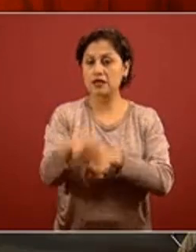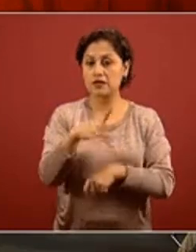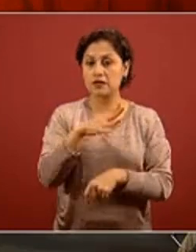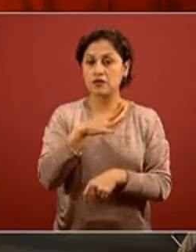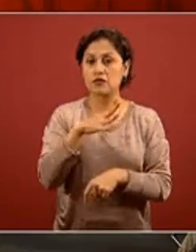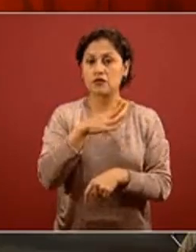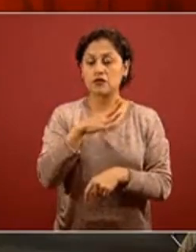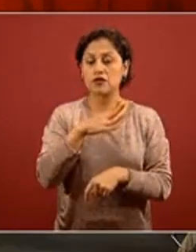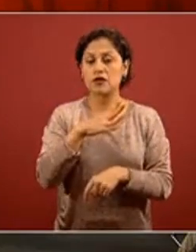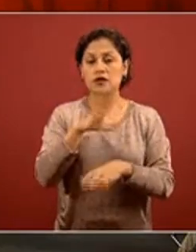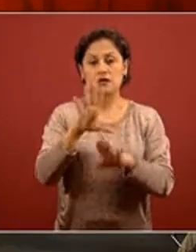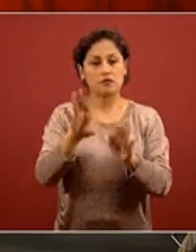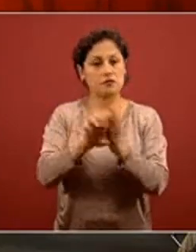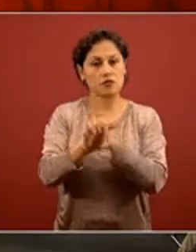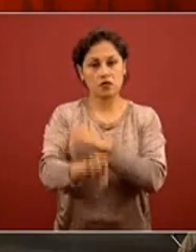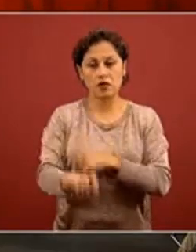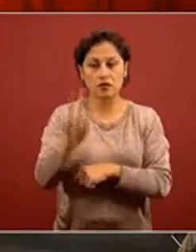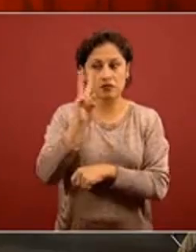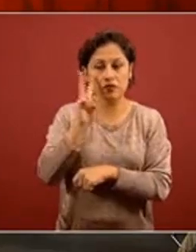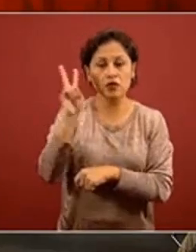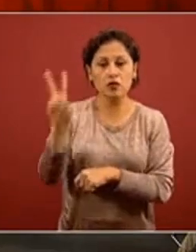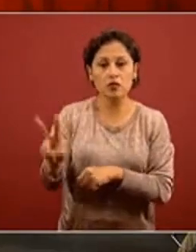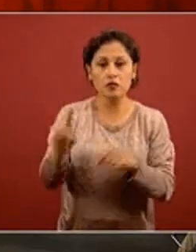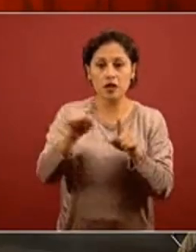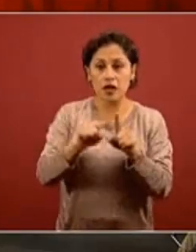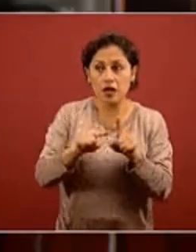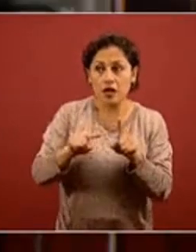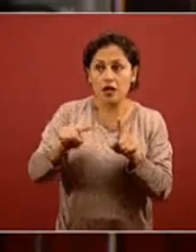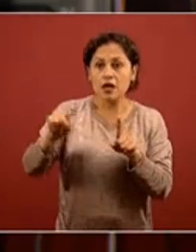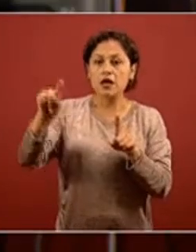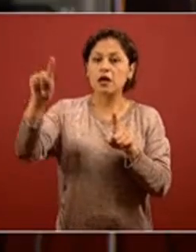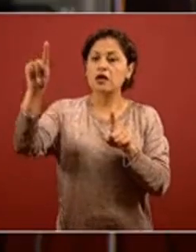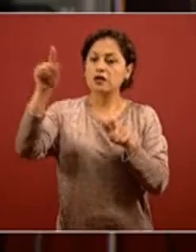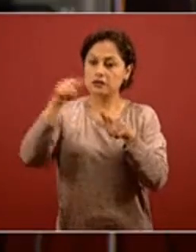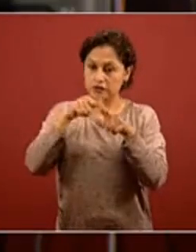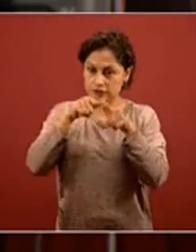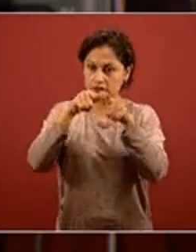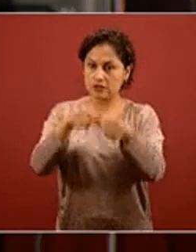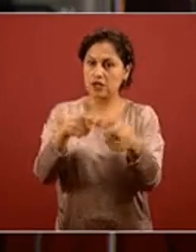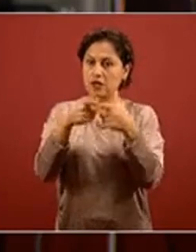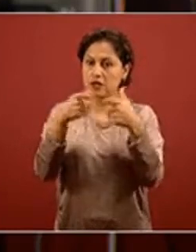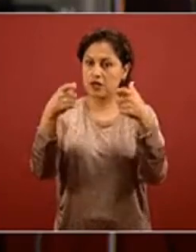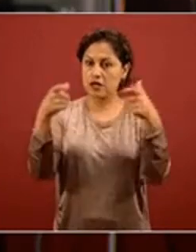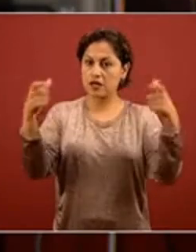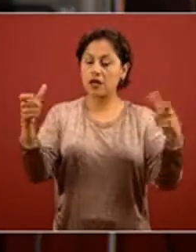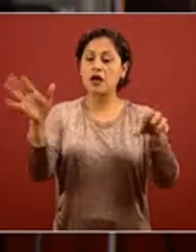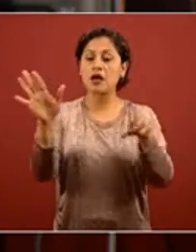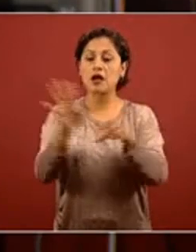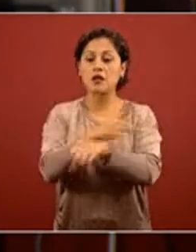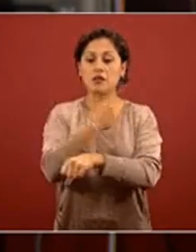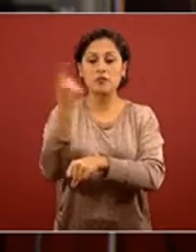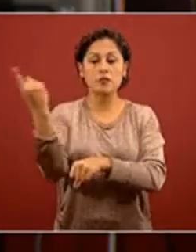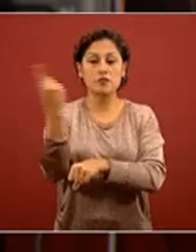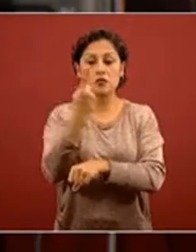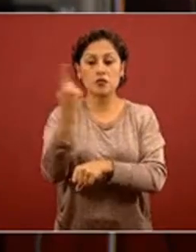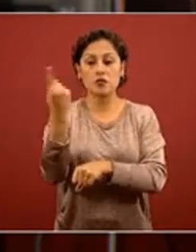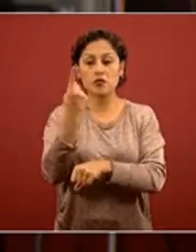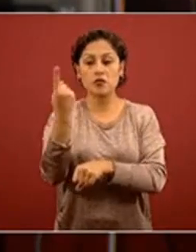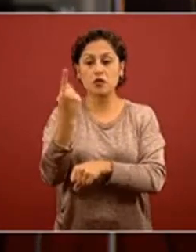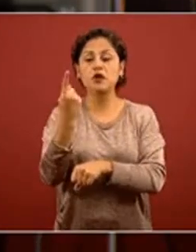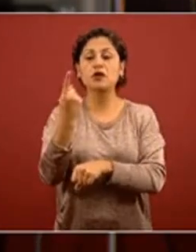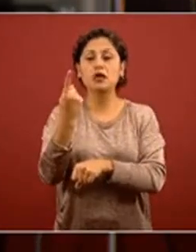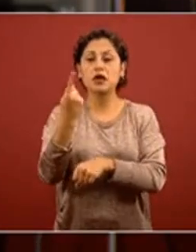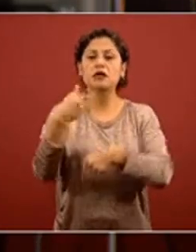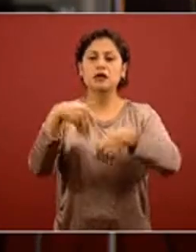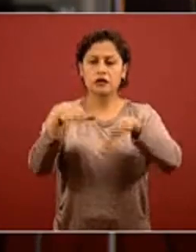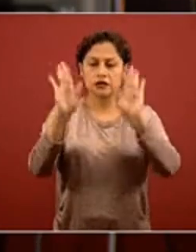porque vemos que la curva sigue aumentando, porque si bien hay ocupación, o sea, todavía disponibilidad de camas,